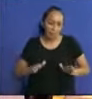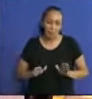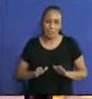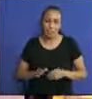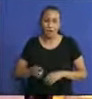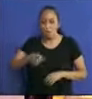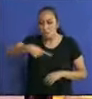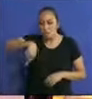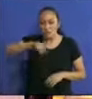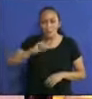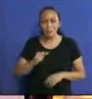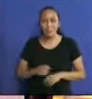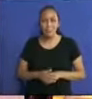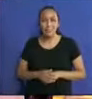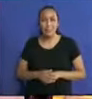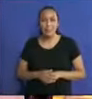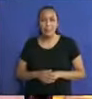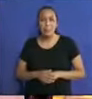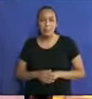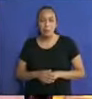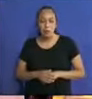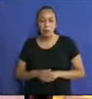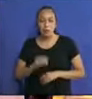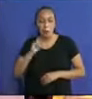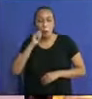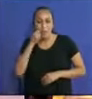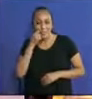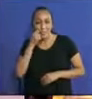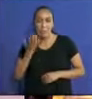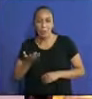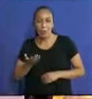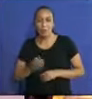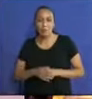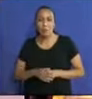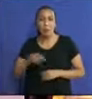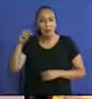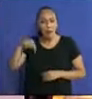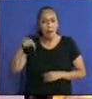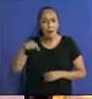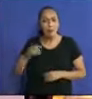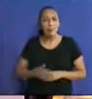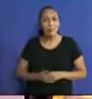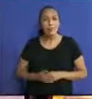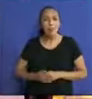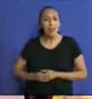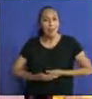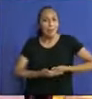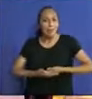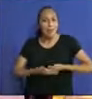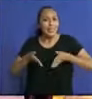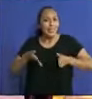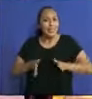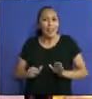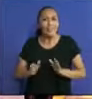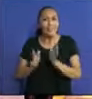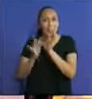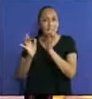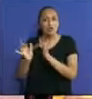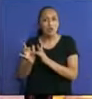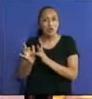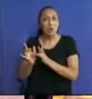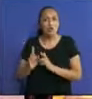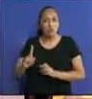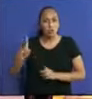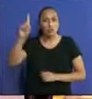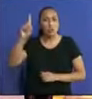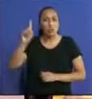sorprendente anuncio: este niño es Dios con nosotros. Y de ahí surge una invitación